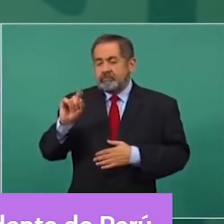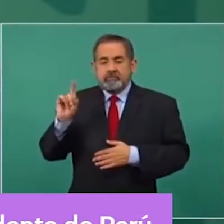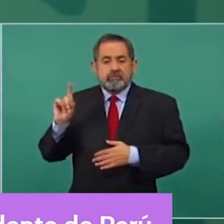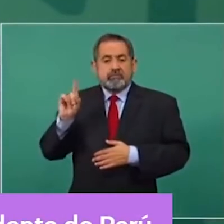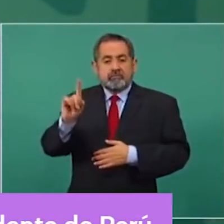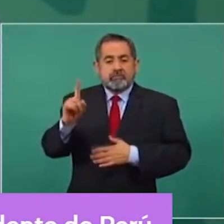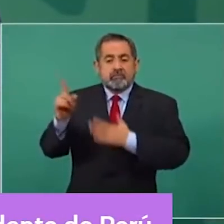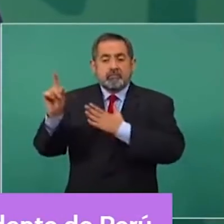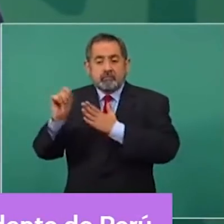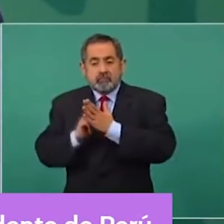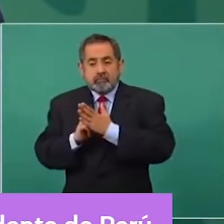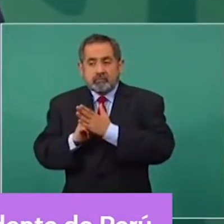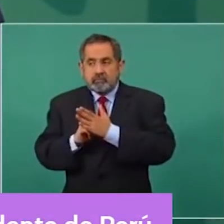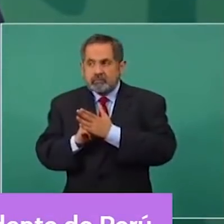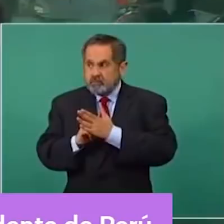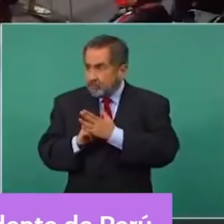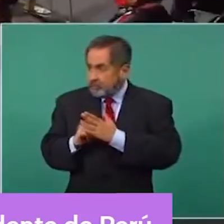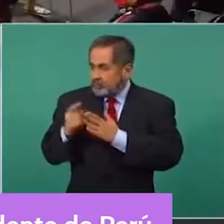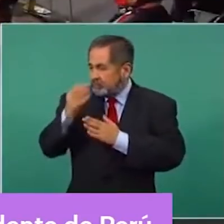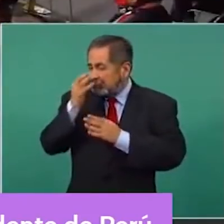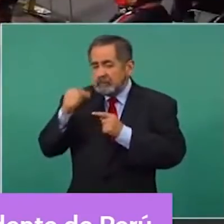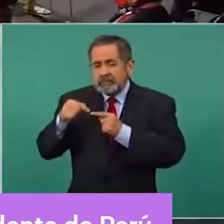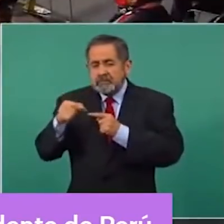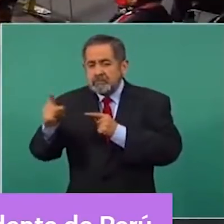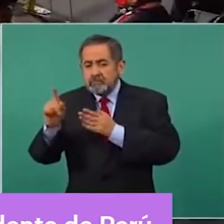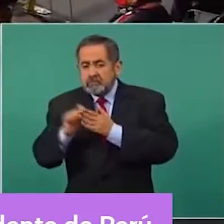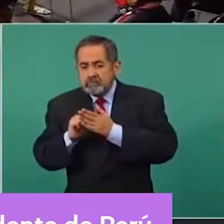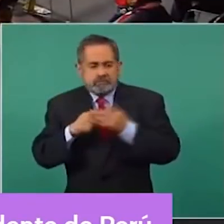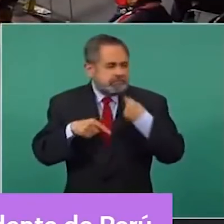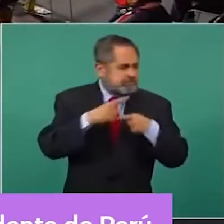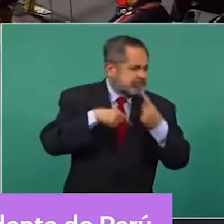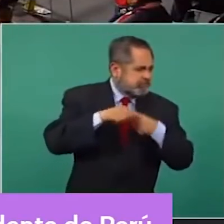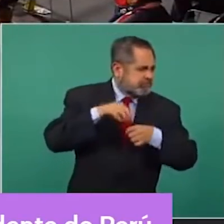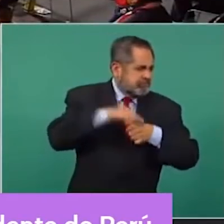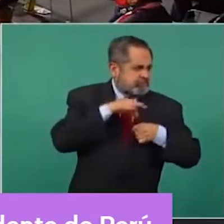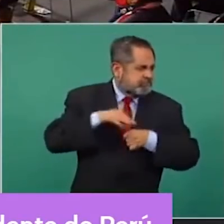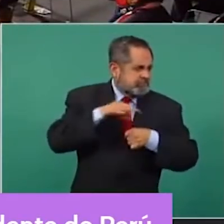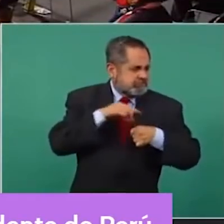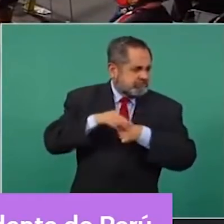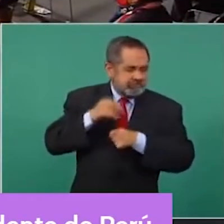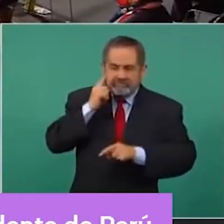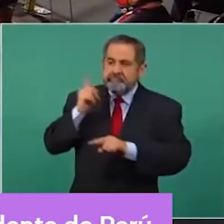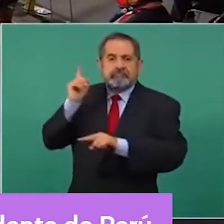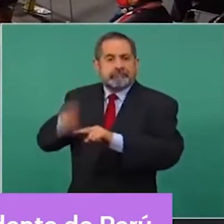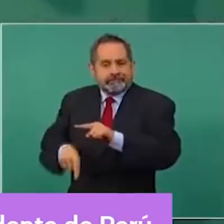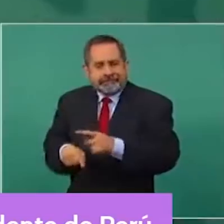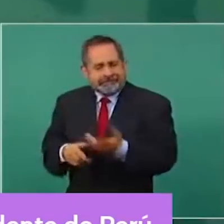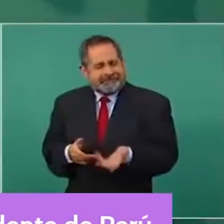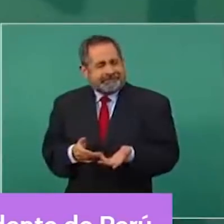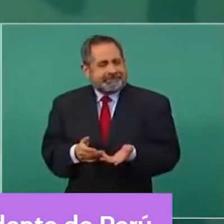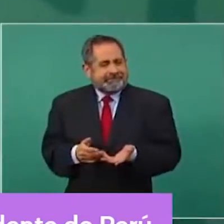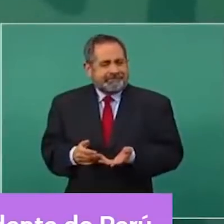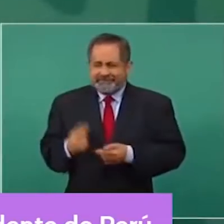Los adversarios. Un procedimiento para destituirlo.